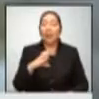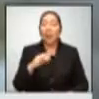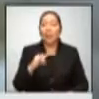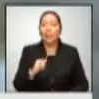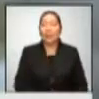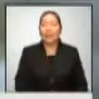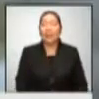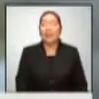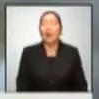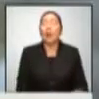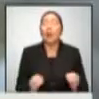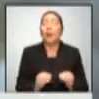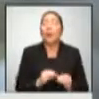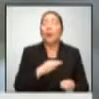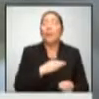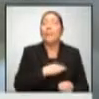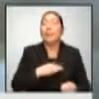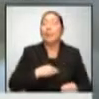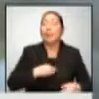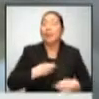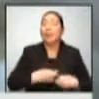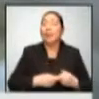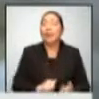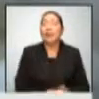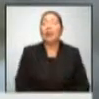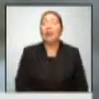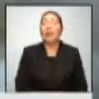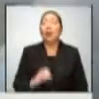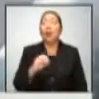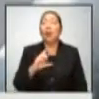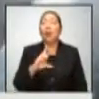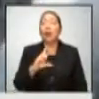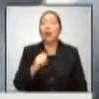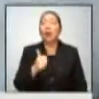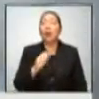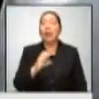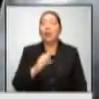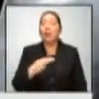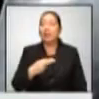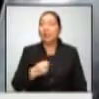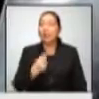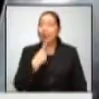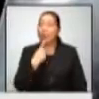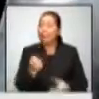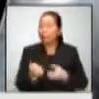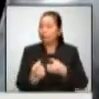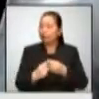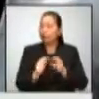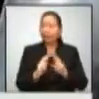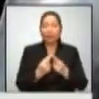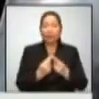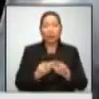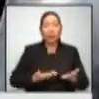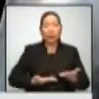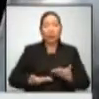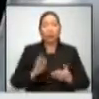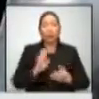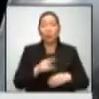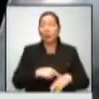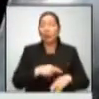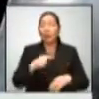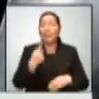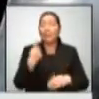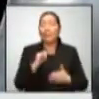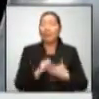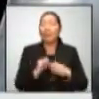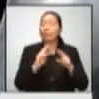adelantó que junto al ministro de la producción, Pedro Laechea, sostendrá una reunión con los integrantes de la Cámara de Comercio de su región